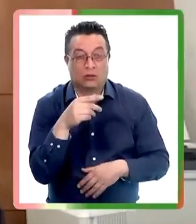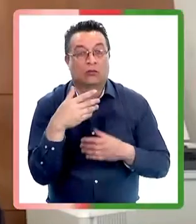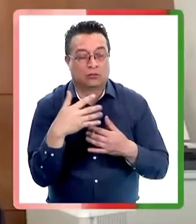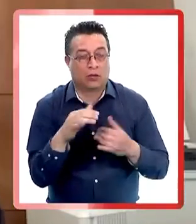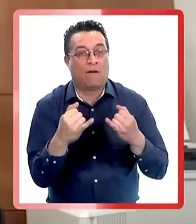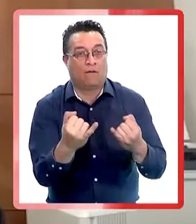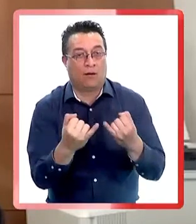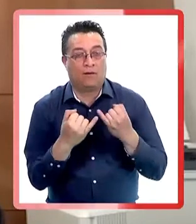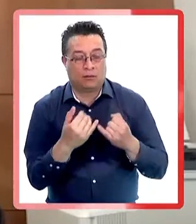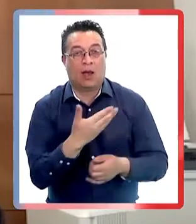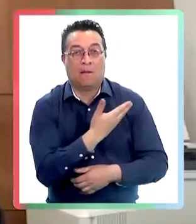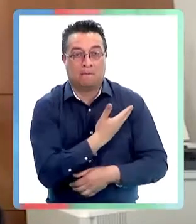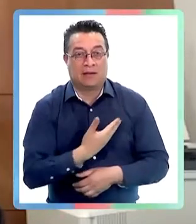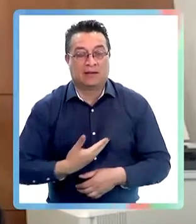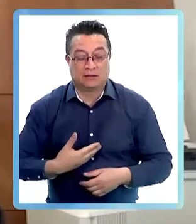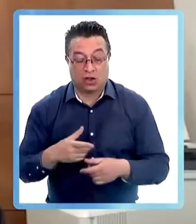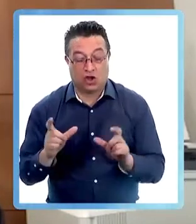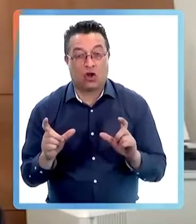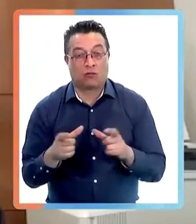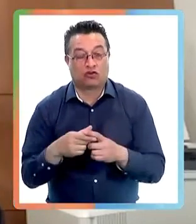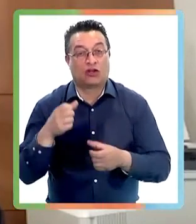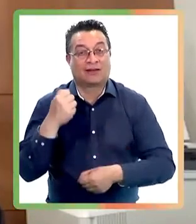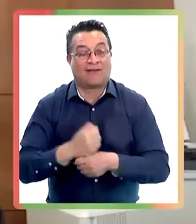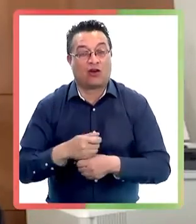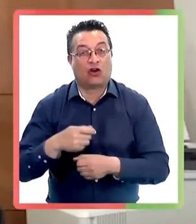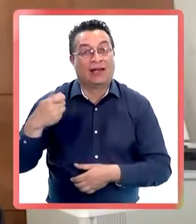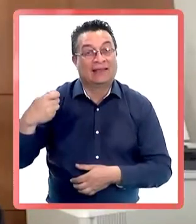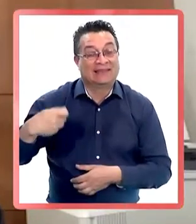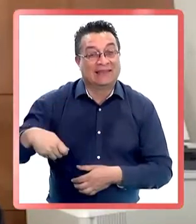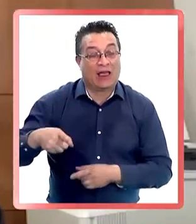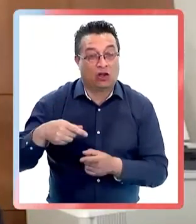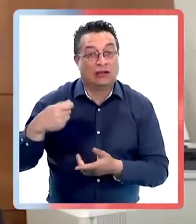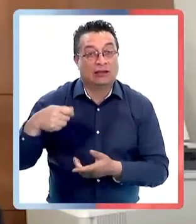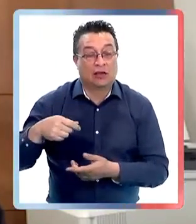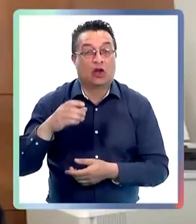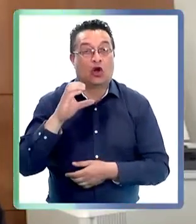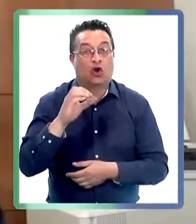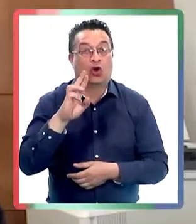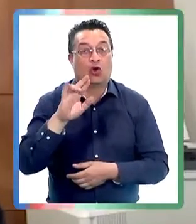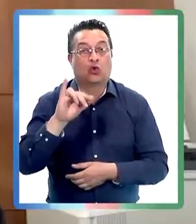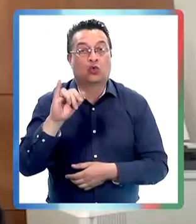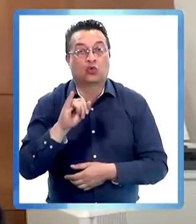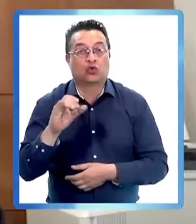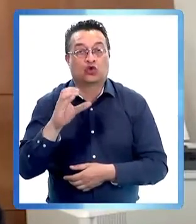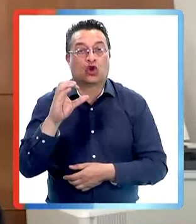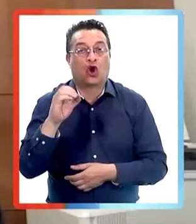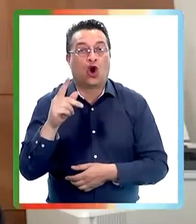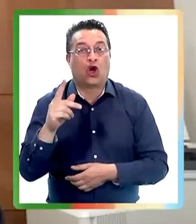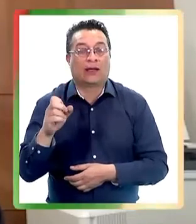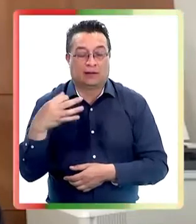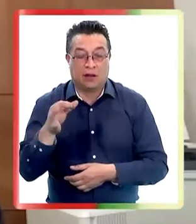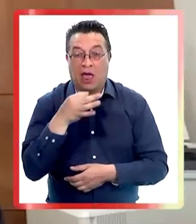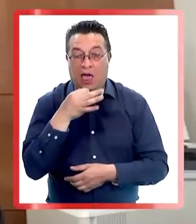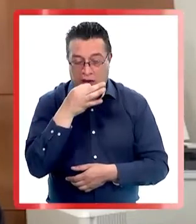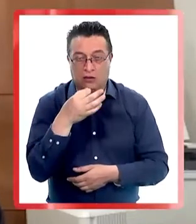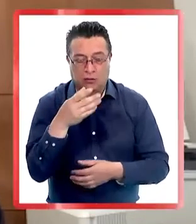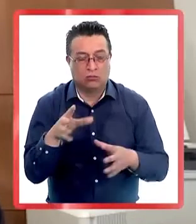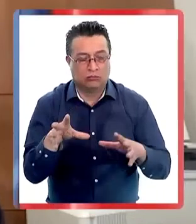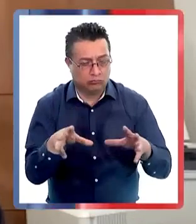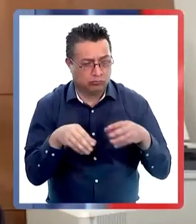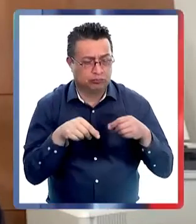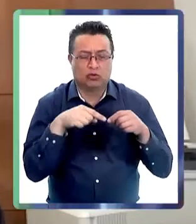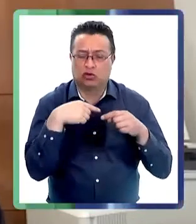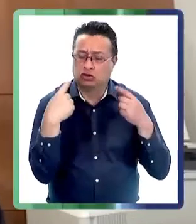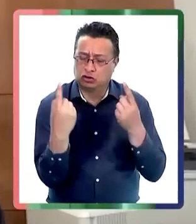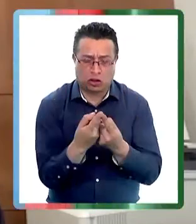ha informado el presidente de la Comisión Trabajo del Senado, el senador Luciano Cruzcoque, que se va a empezar a votar. Y tenemos